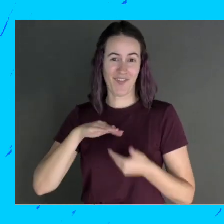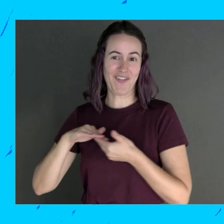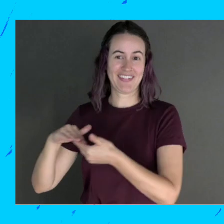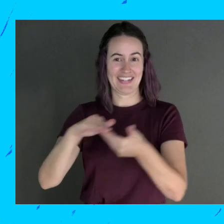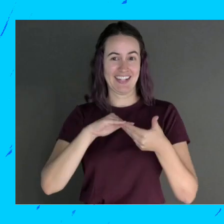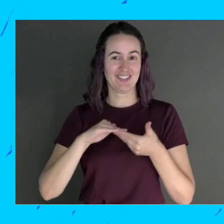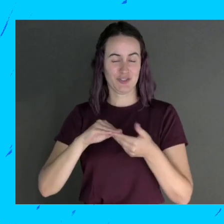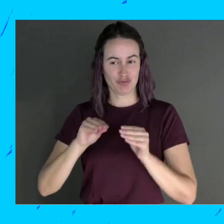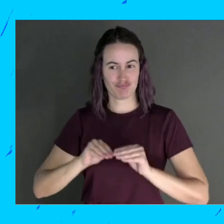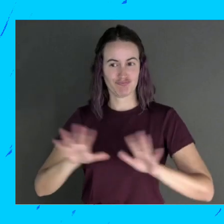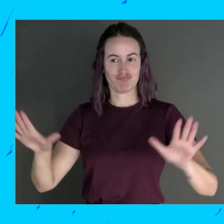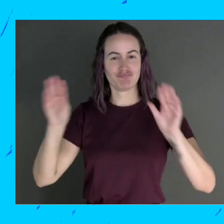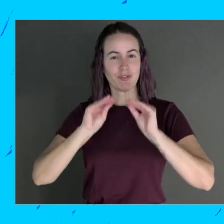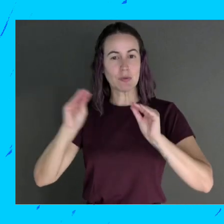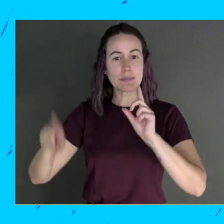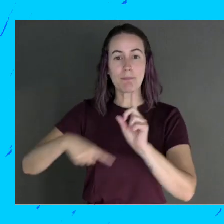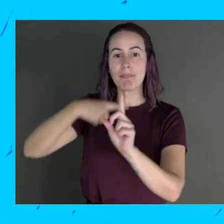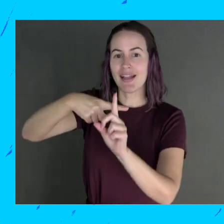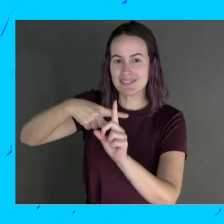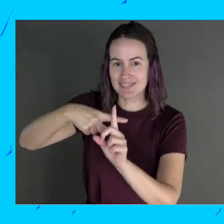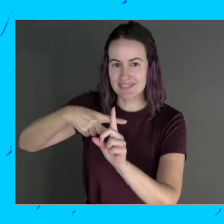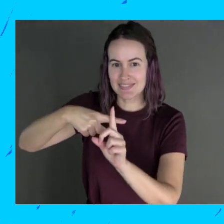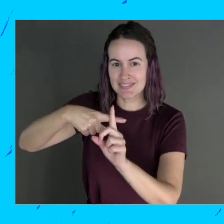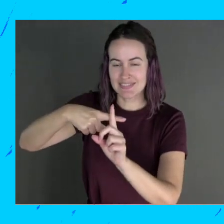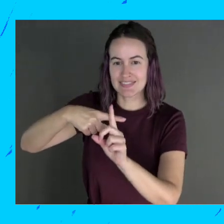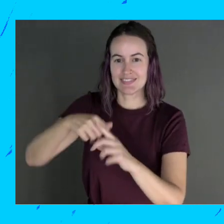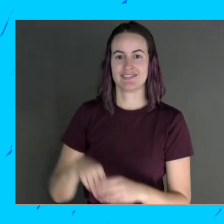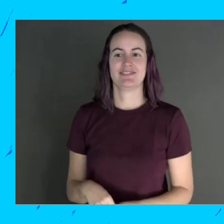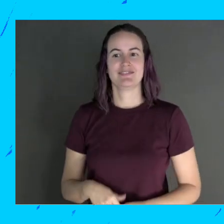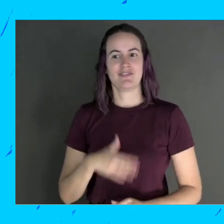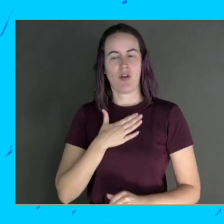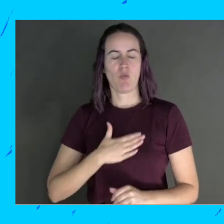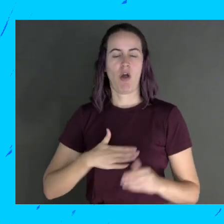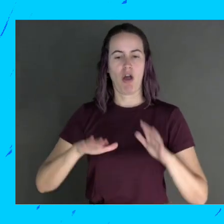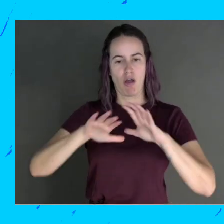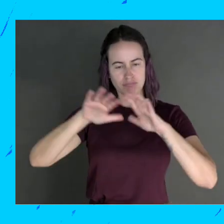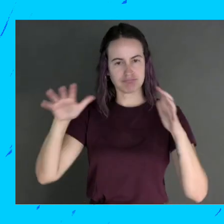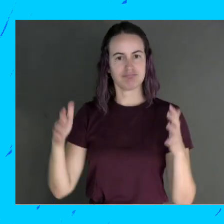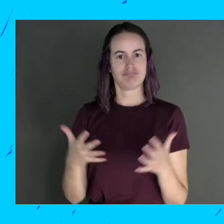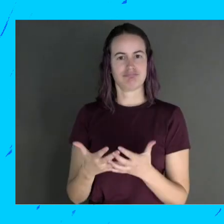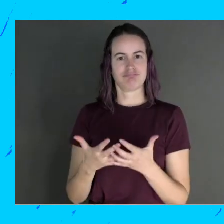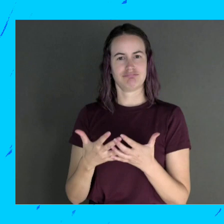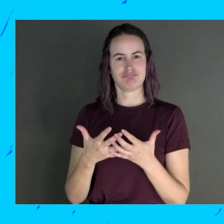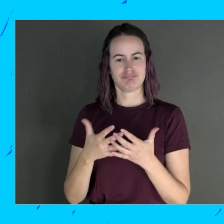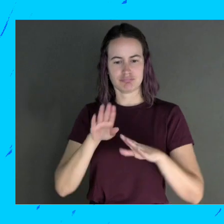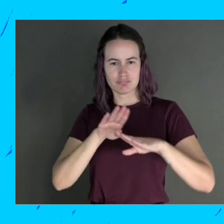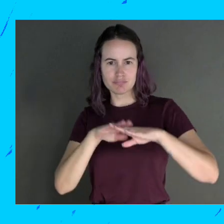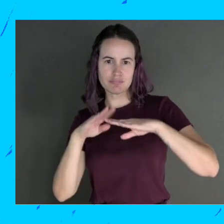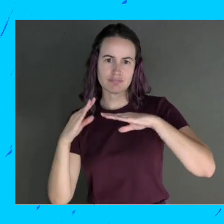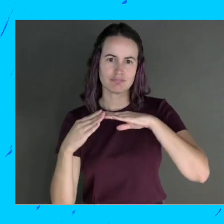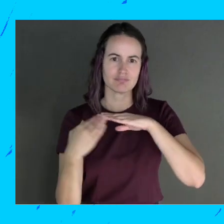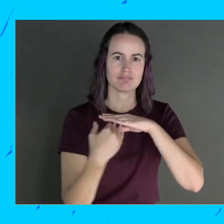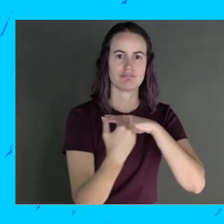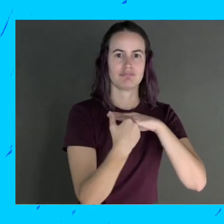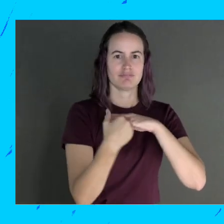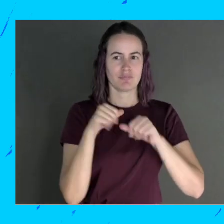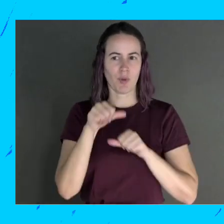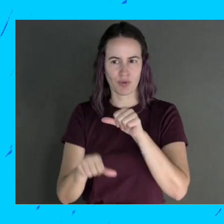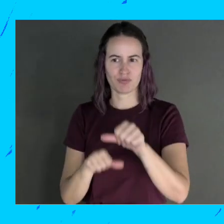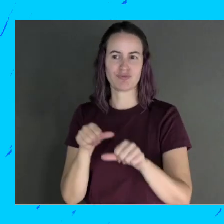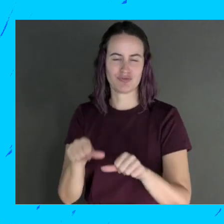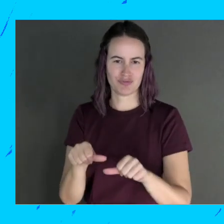con la ONU Mujeres, para realmente promover una prevención